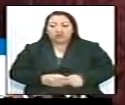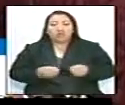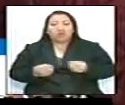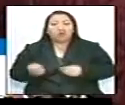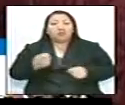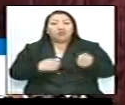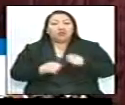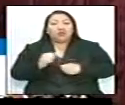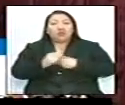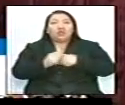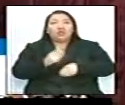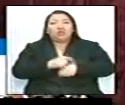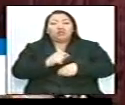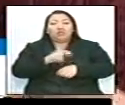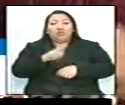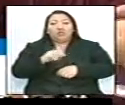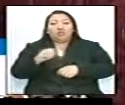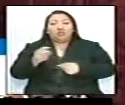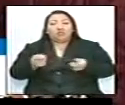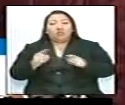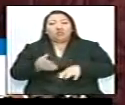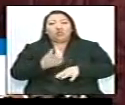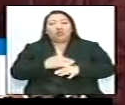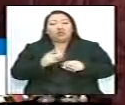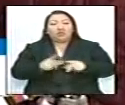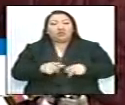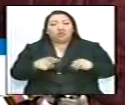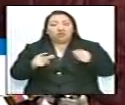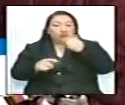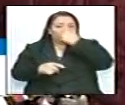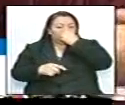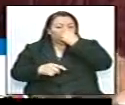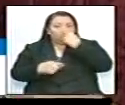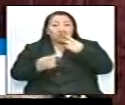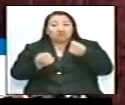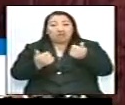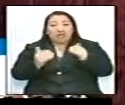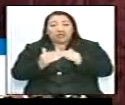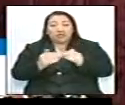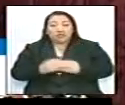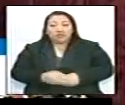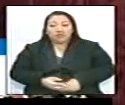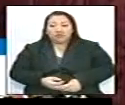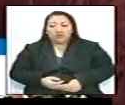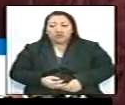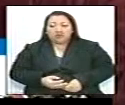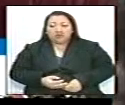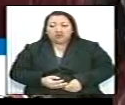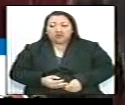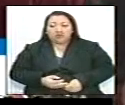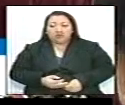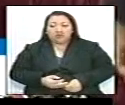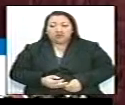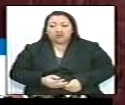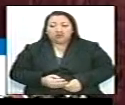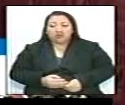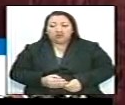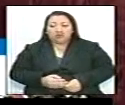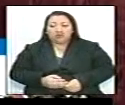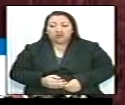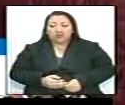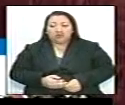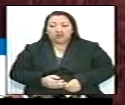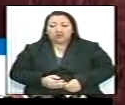del 2000, cuando era un escenario similar y realmente también estábamos con